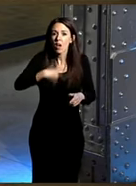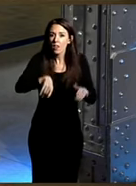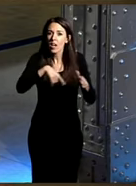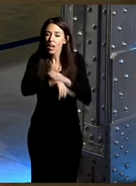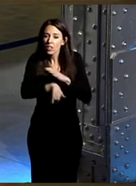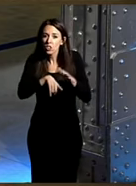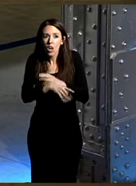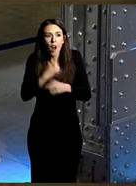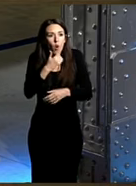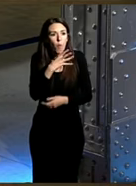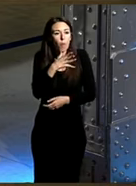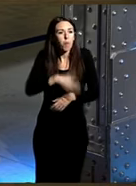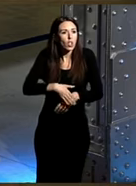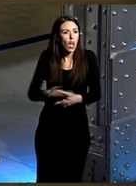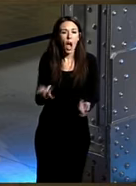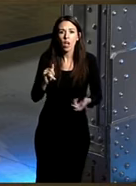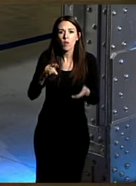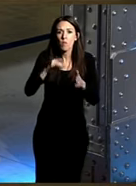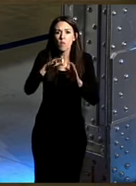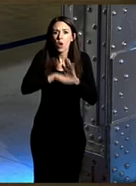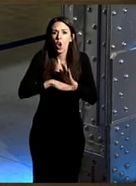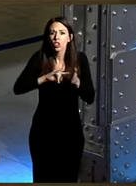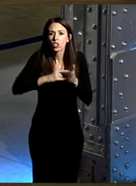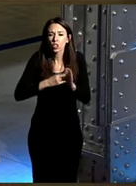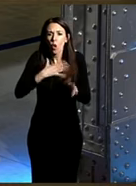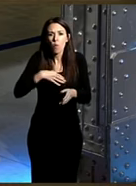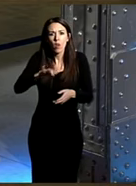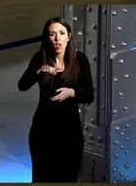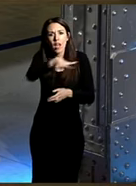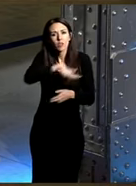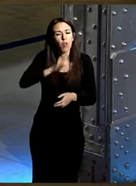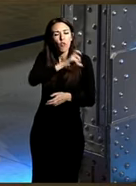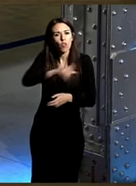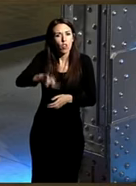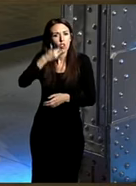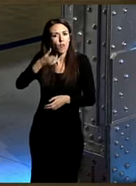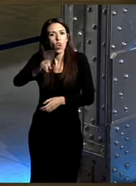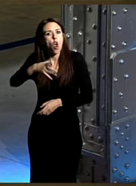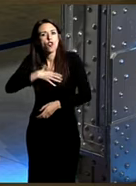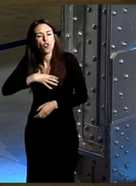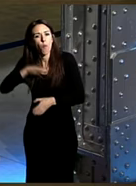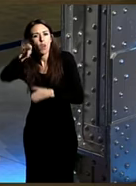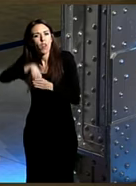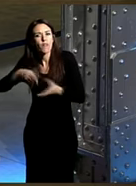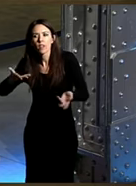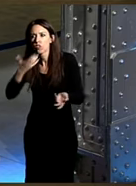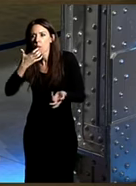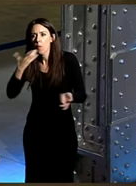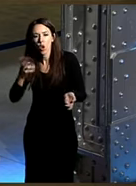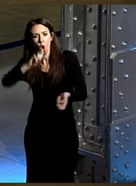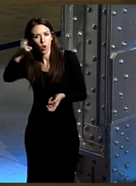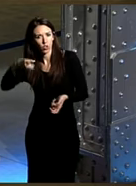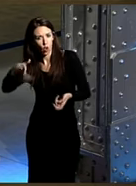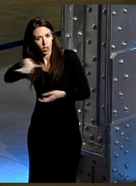gestionar ciertos... ¿Por qué hay proyectos que se pueden hacer desde el espacio de Fundación Telefónica y no se pueden hacer a lo mejor desde